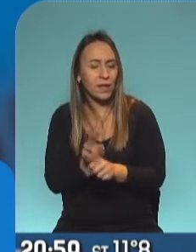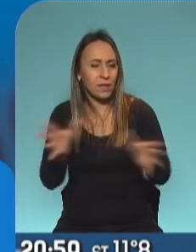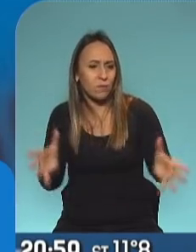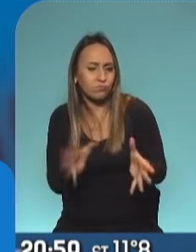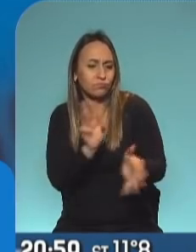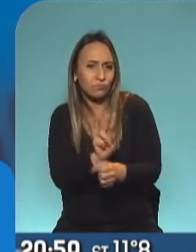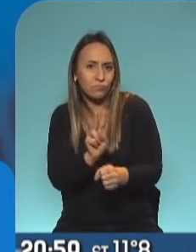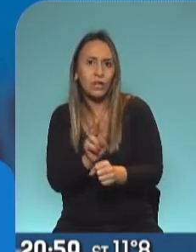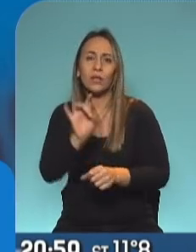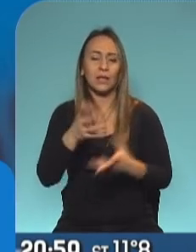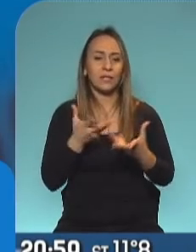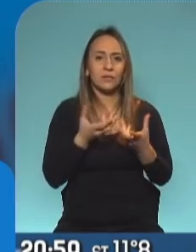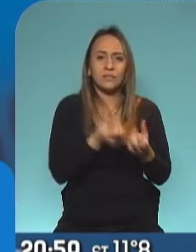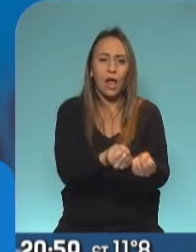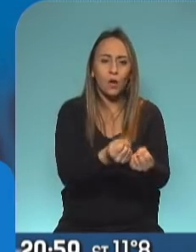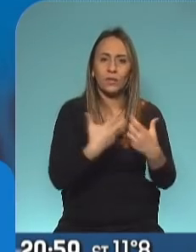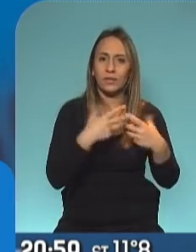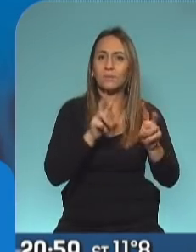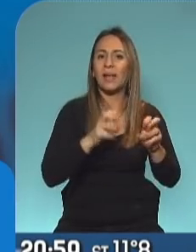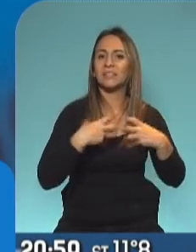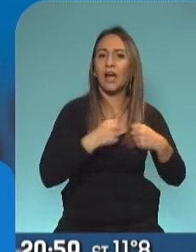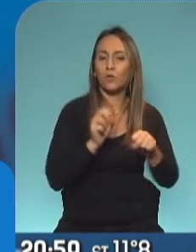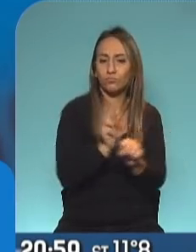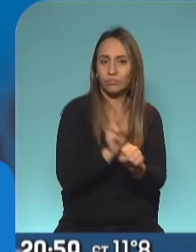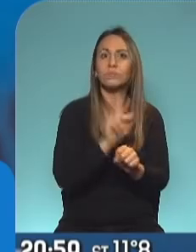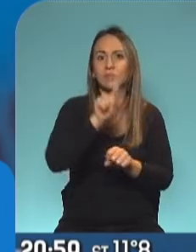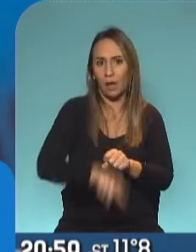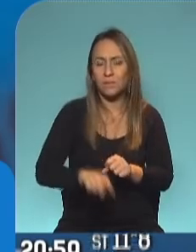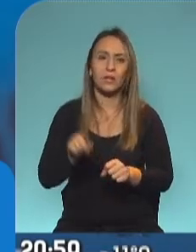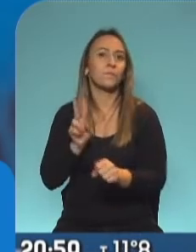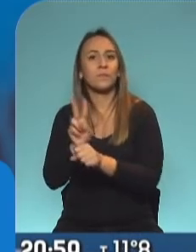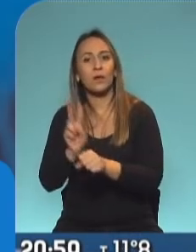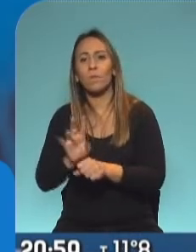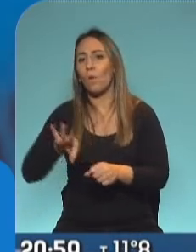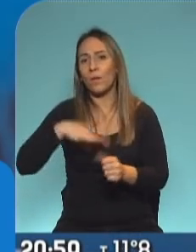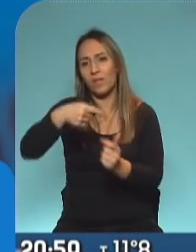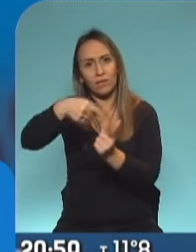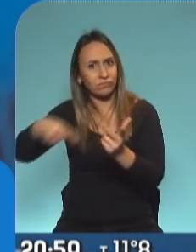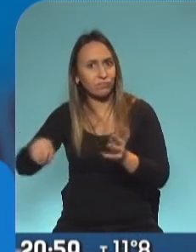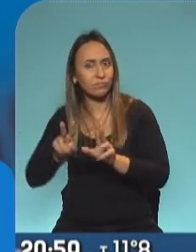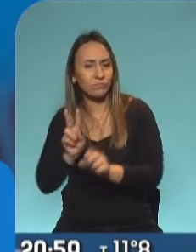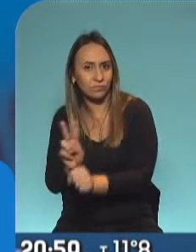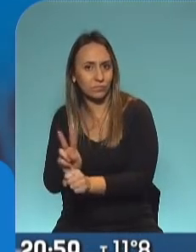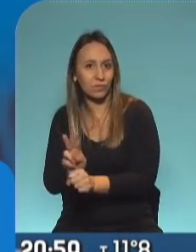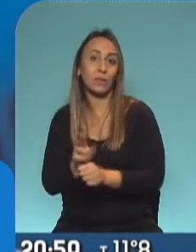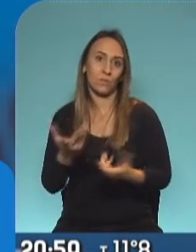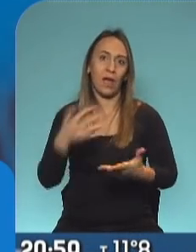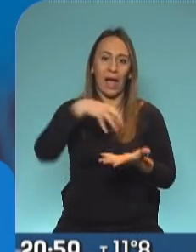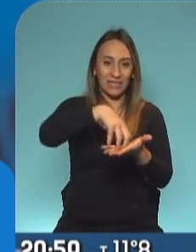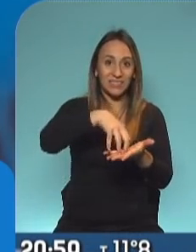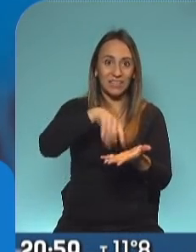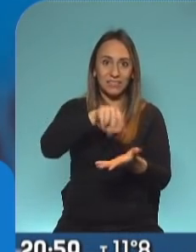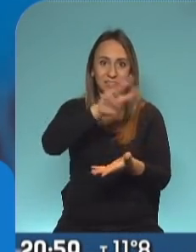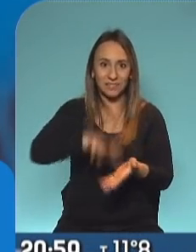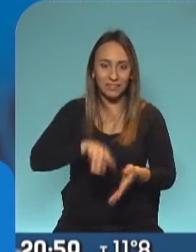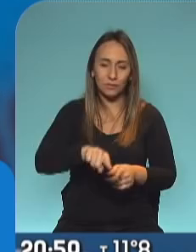materia de salud, sino también en todo lo que tiene que ver con el trayecto vital de nuestras vidas, y ANSES sin ninguna duda es el organismo que